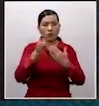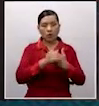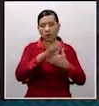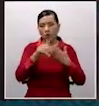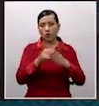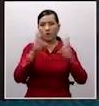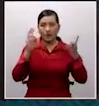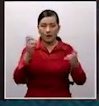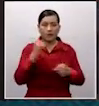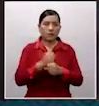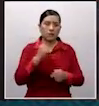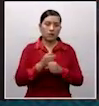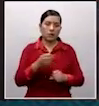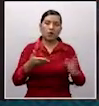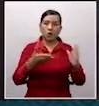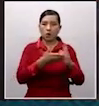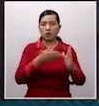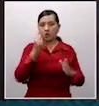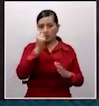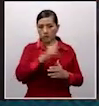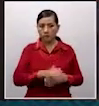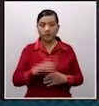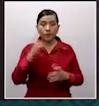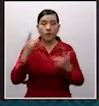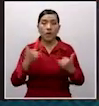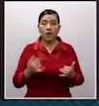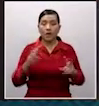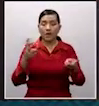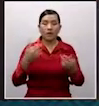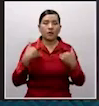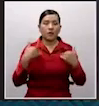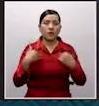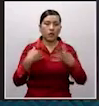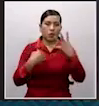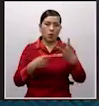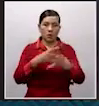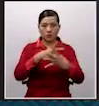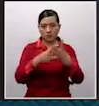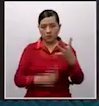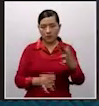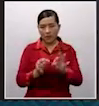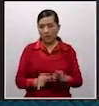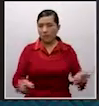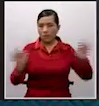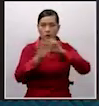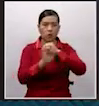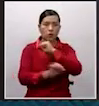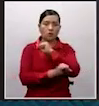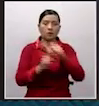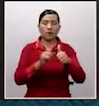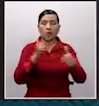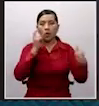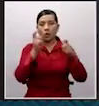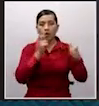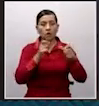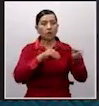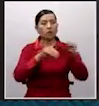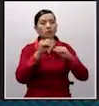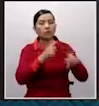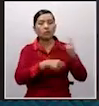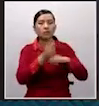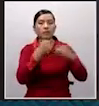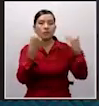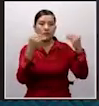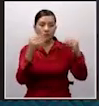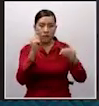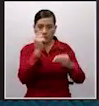drogas. Esta estrategia tiene cuatro pilares fundamentales que son: primero, el control del tráfico ilícito de sustancias